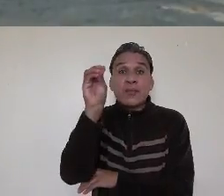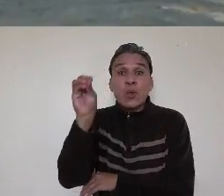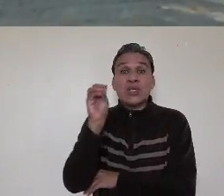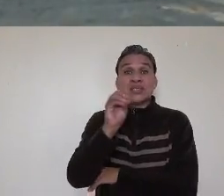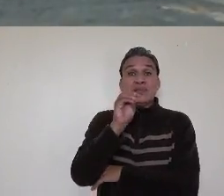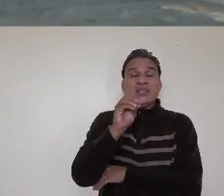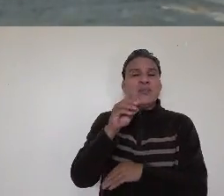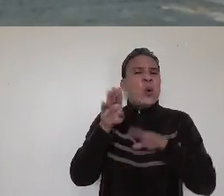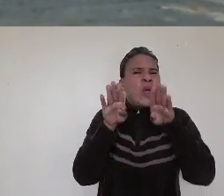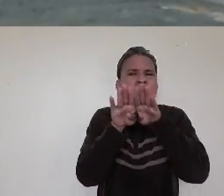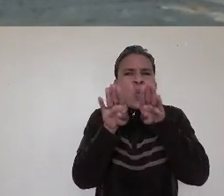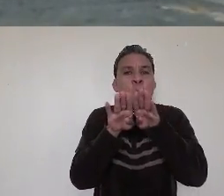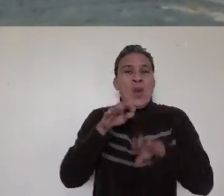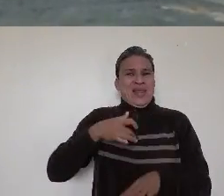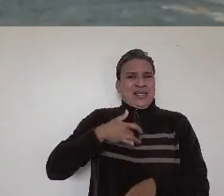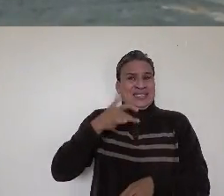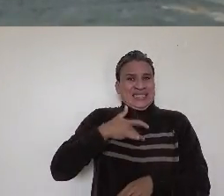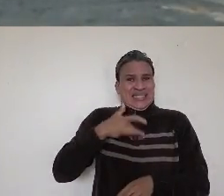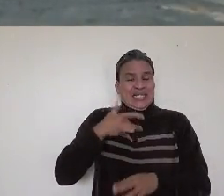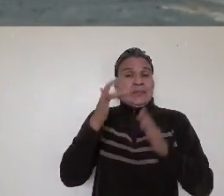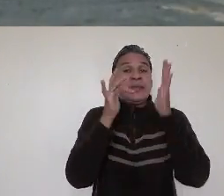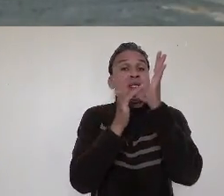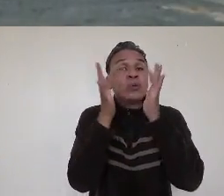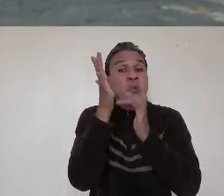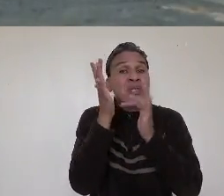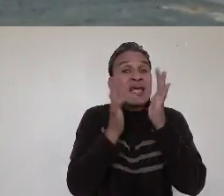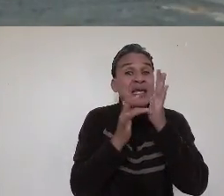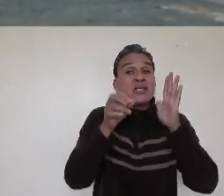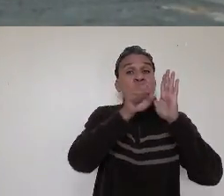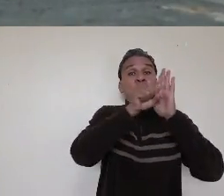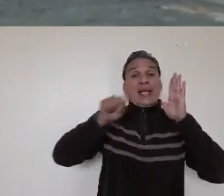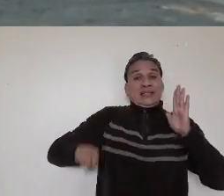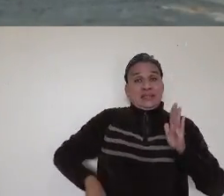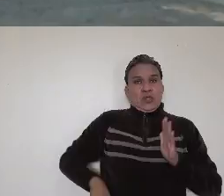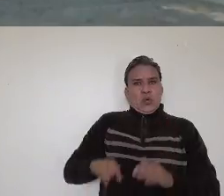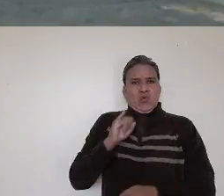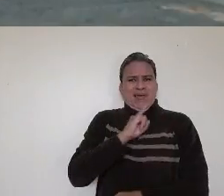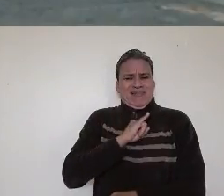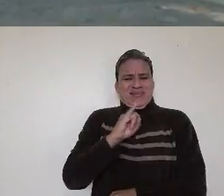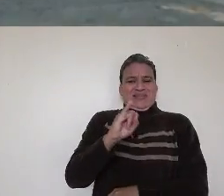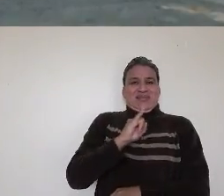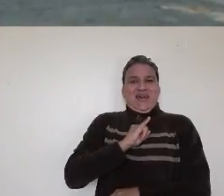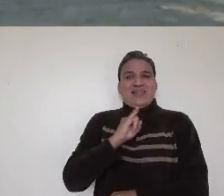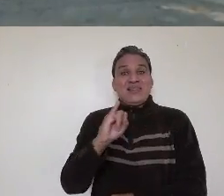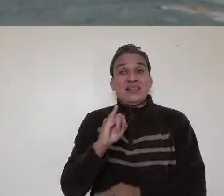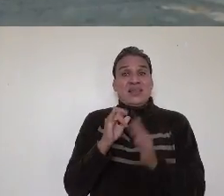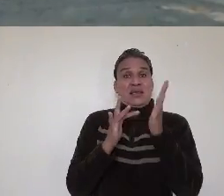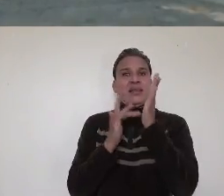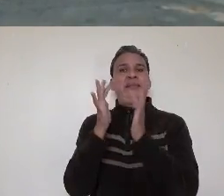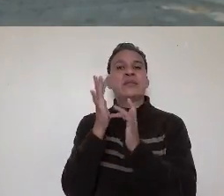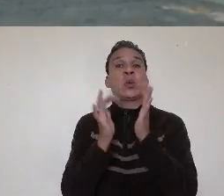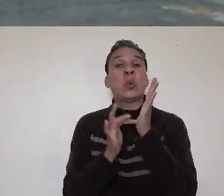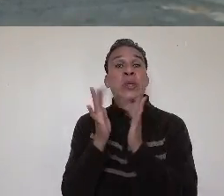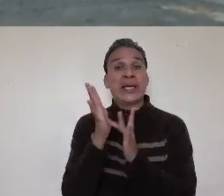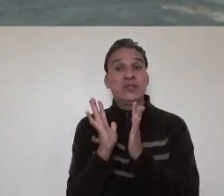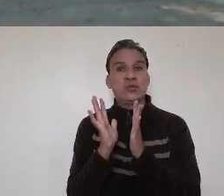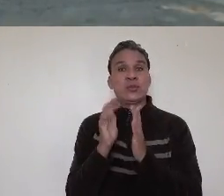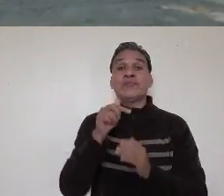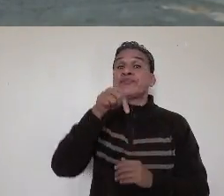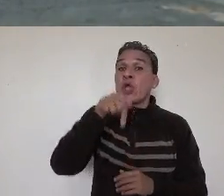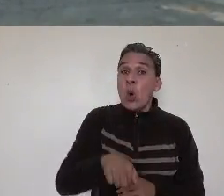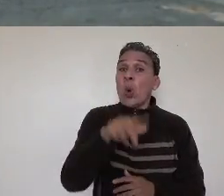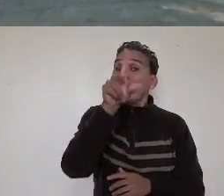mismos sentimientos de Cristo el Señor. Nos identificamos con Él. Y hoy la segunda lectura nos